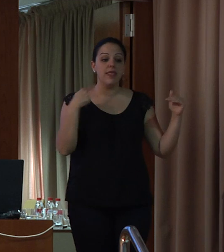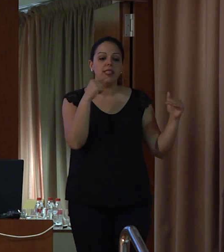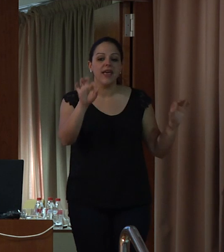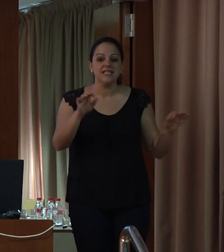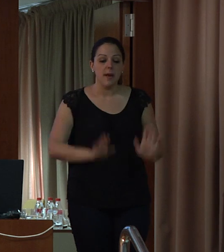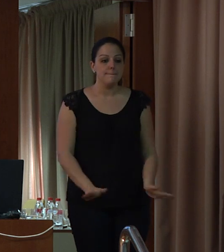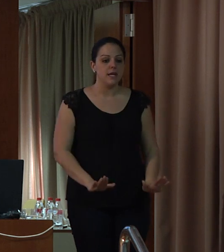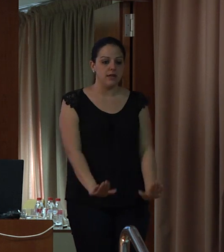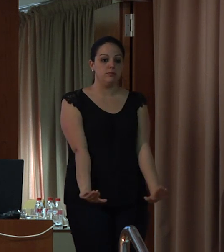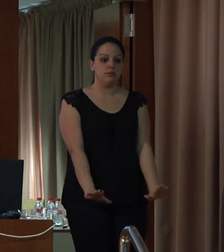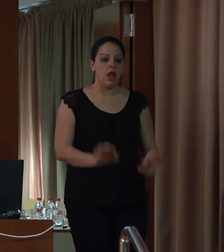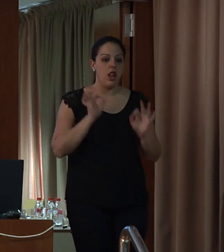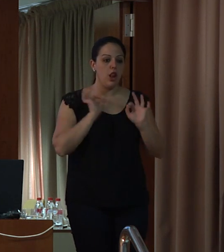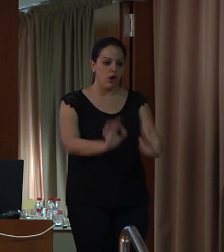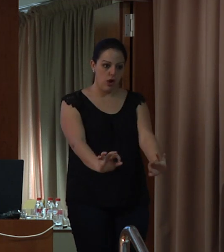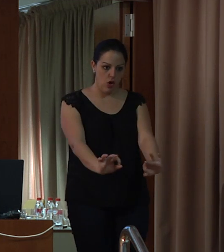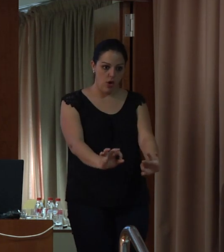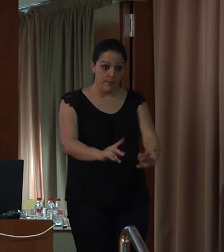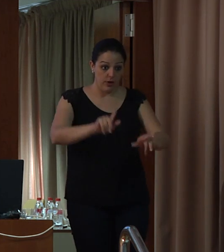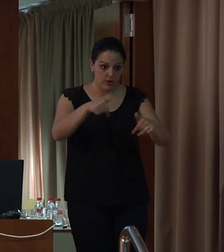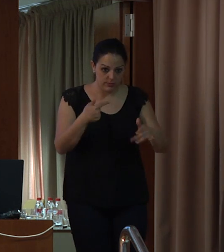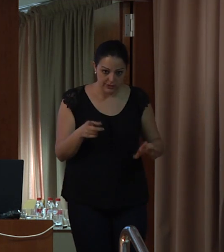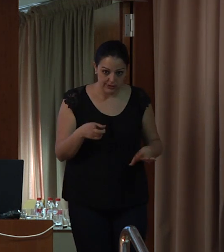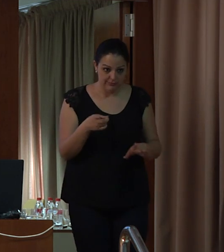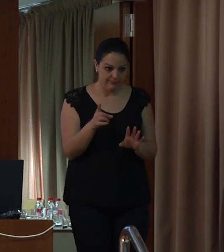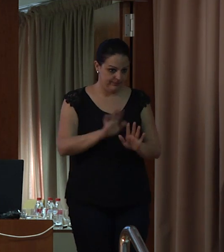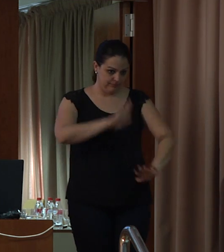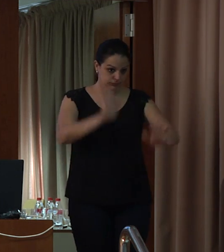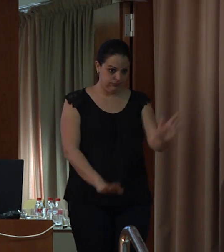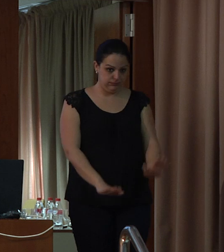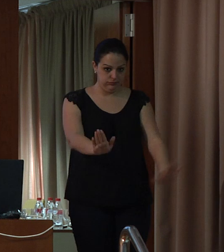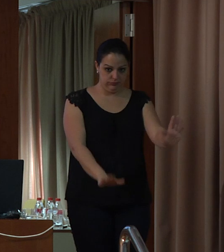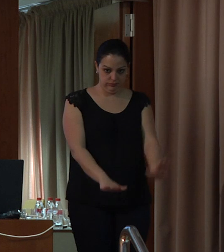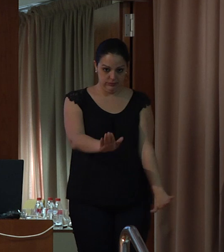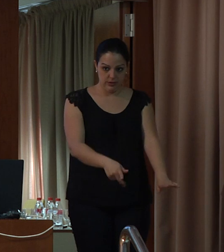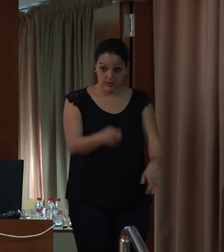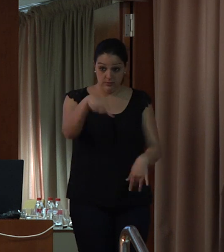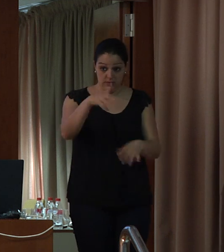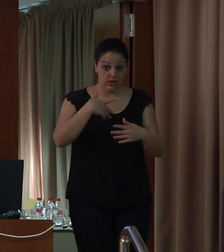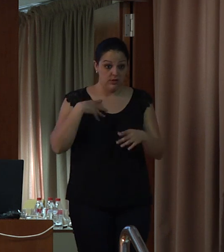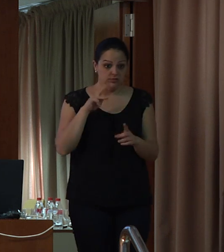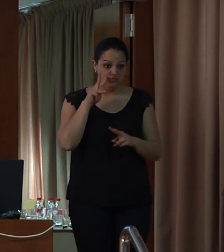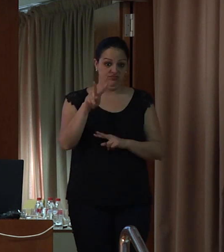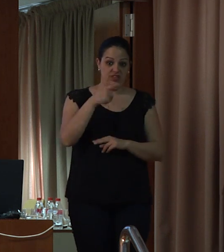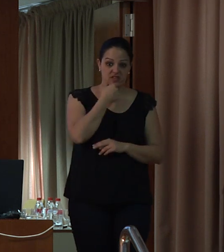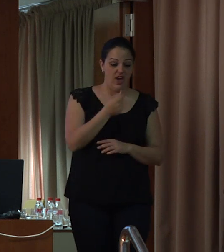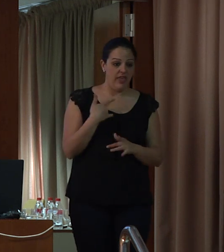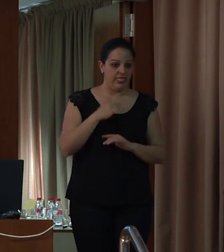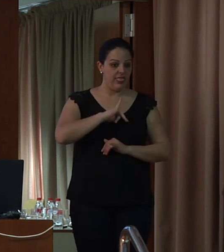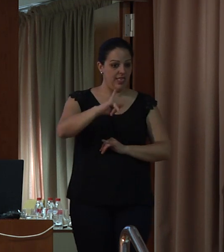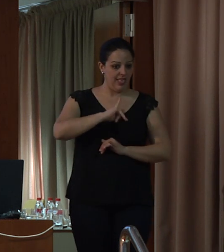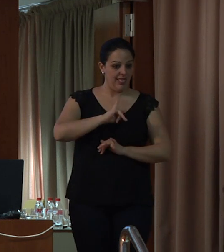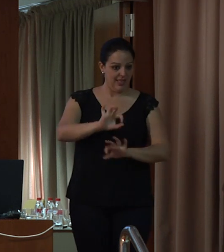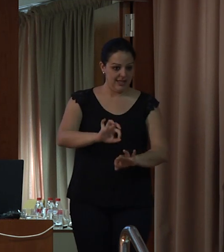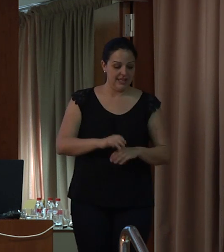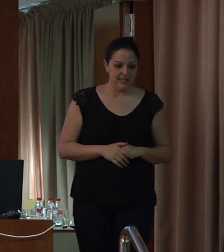piernas. Seguro que os veis reflejado alguno de vosotros, porque es muy frecuente, ¿verdad? Bueno, pues esto